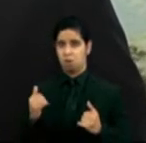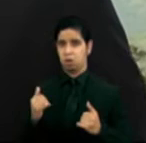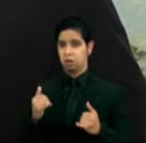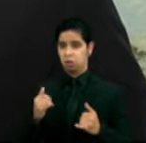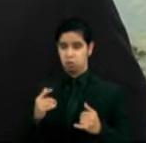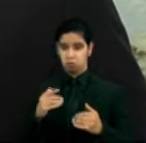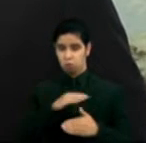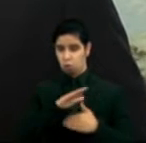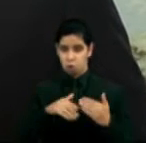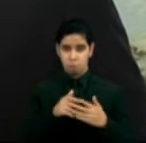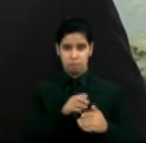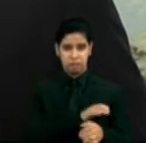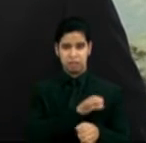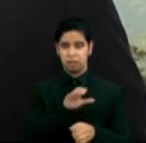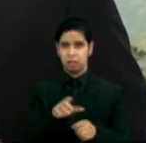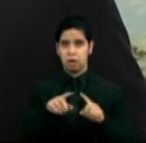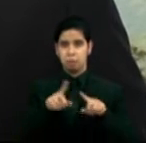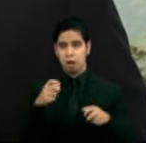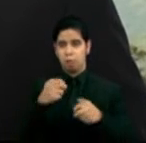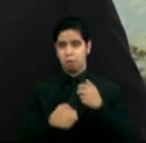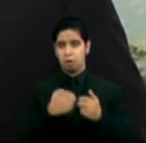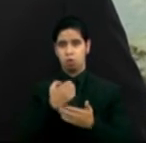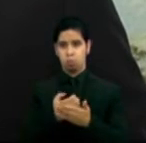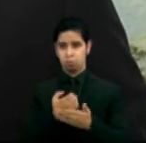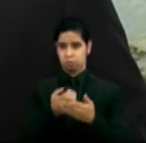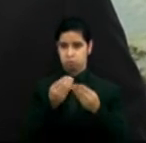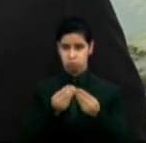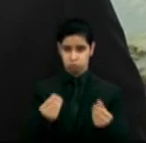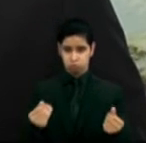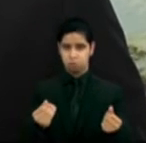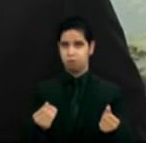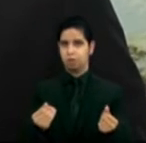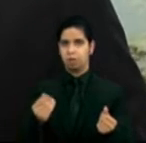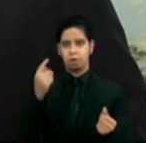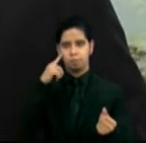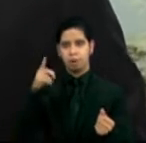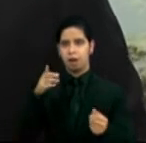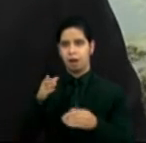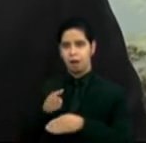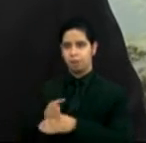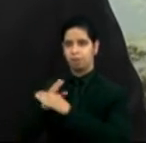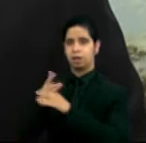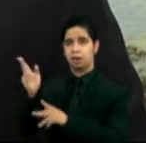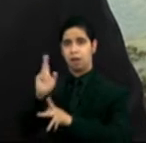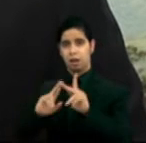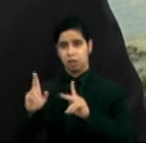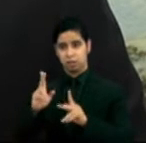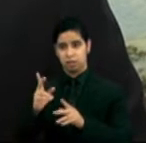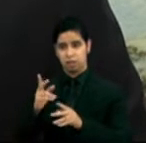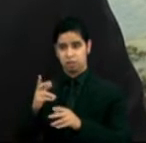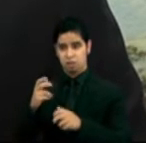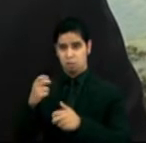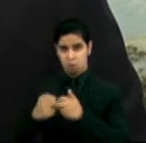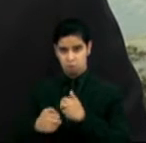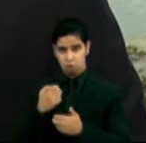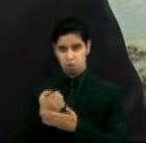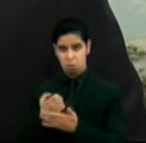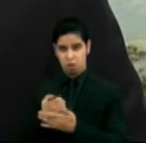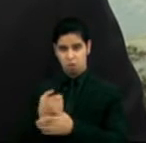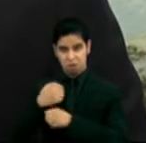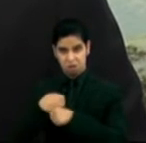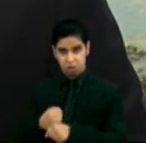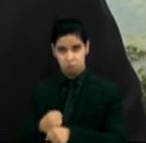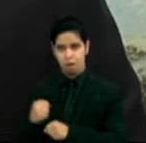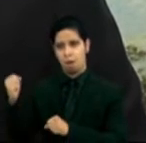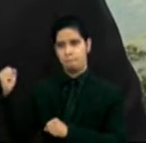crisis y evitar que los que crearon esa crisis regresen al poder. Por eso,